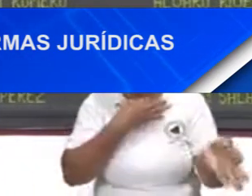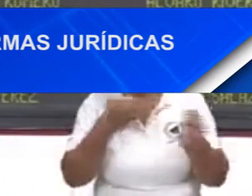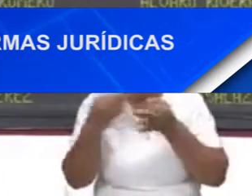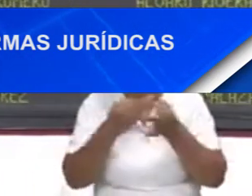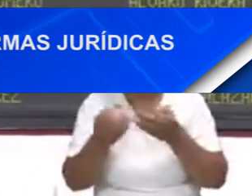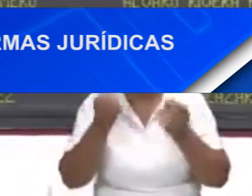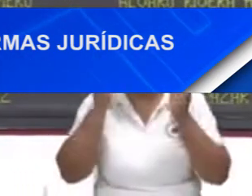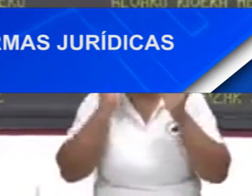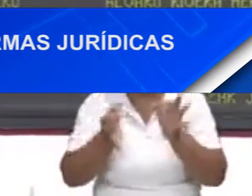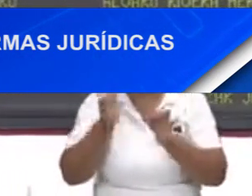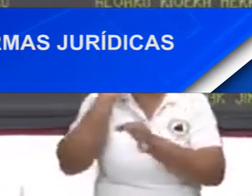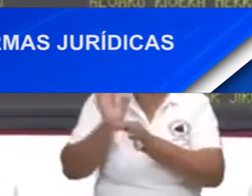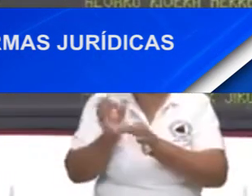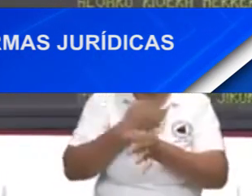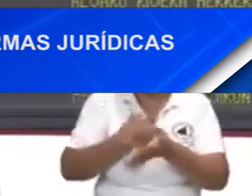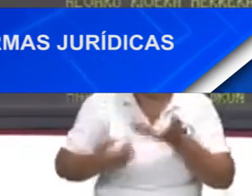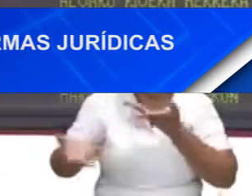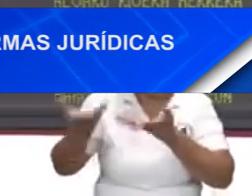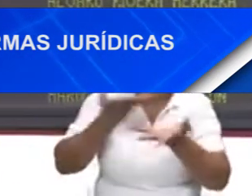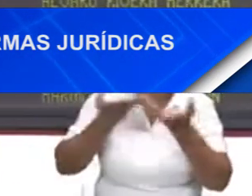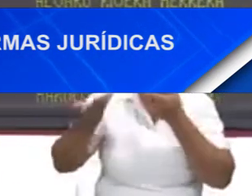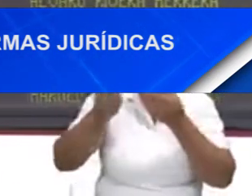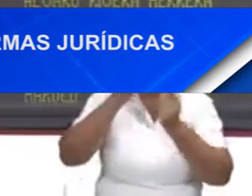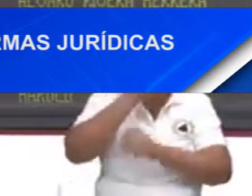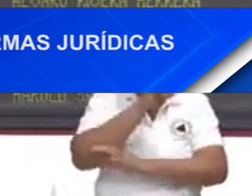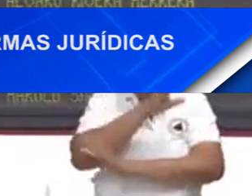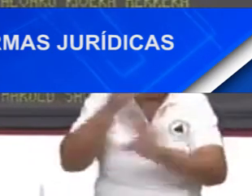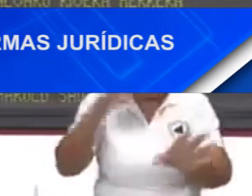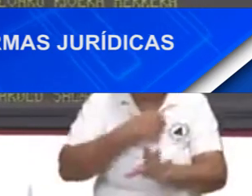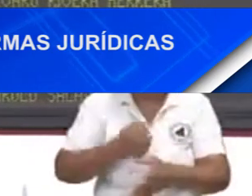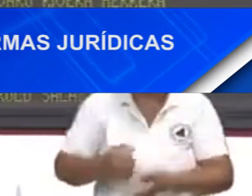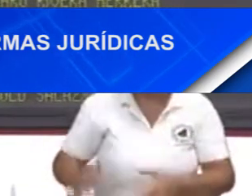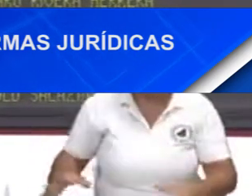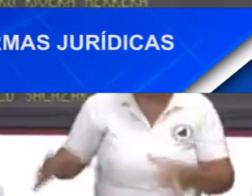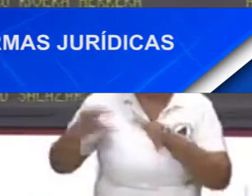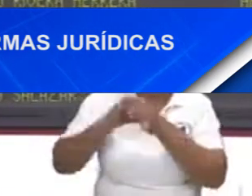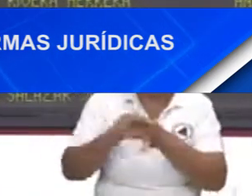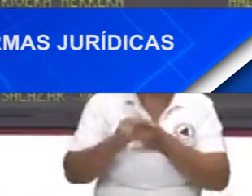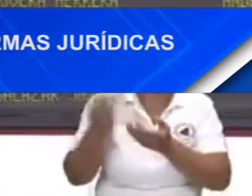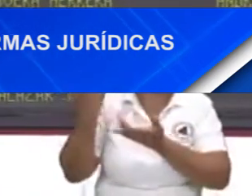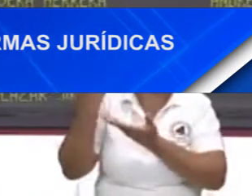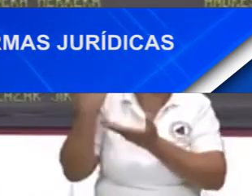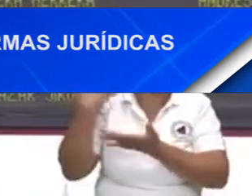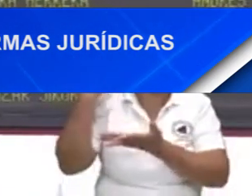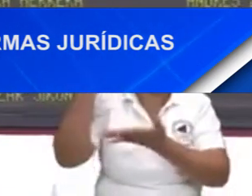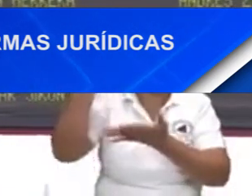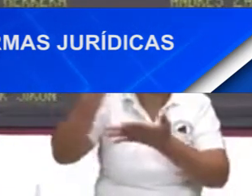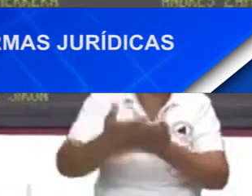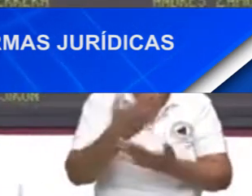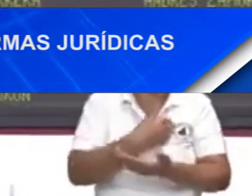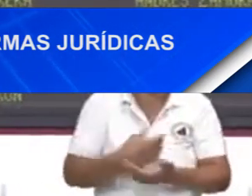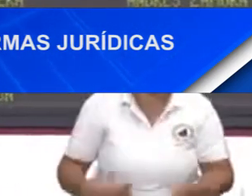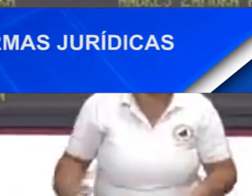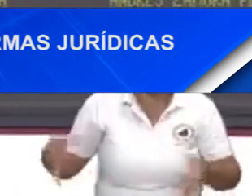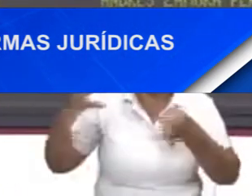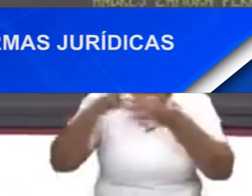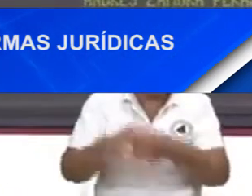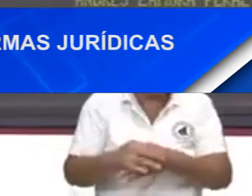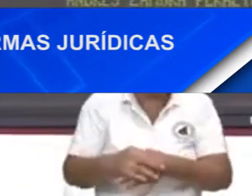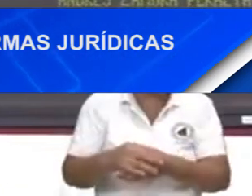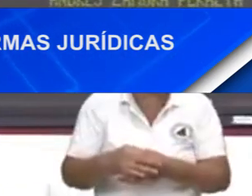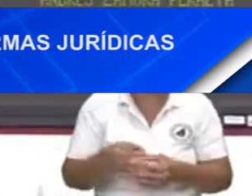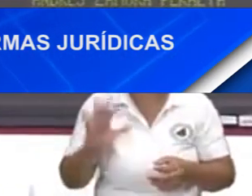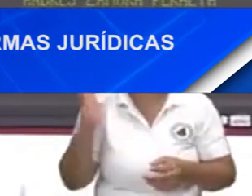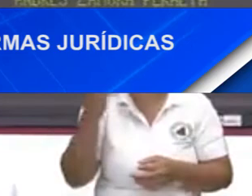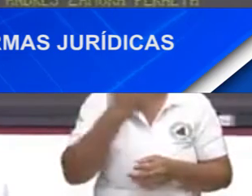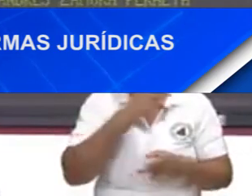interpretando correctamente los anhelos de unidad, esperanza y concordia de